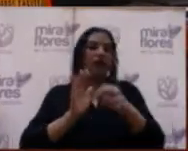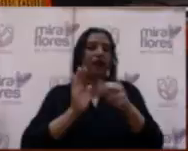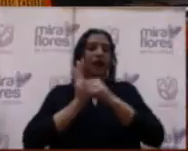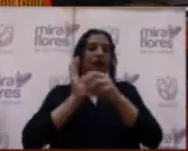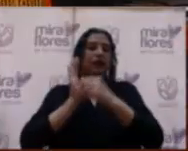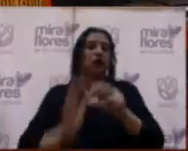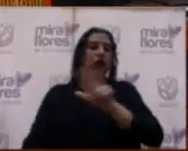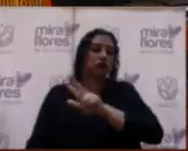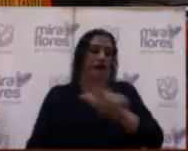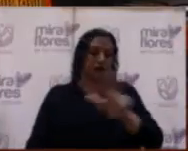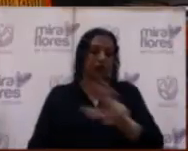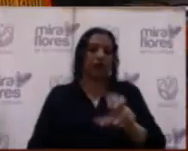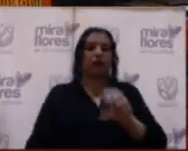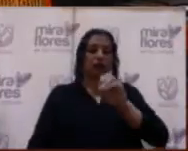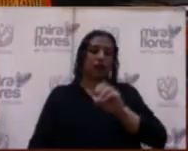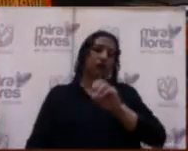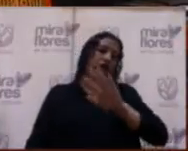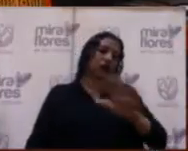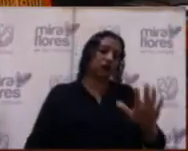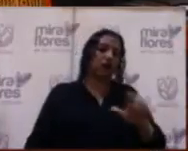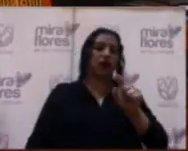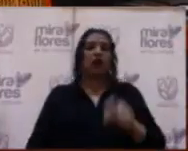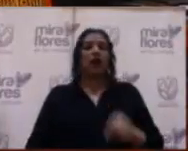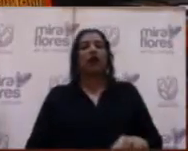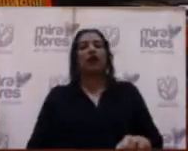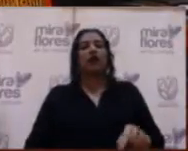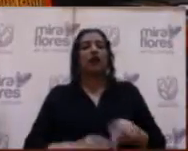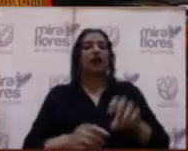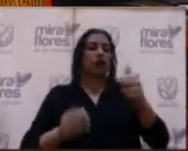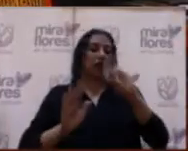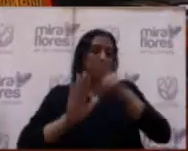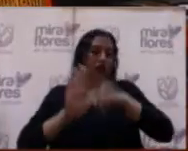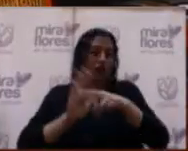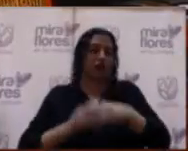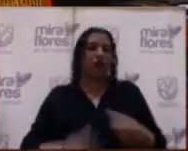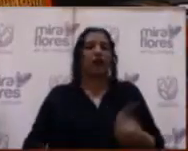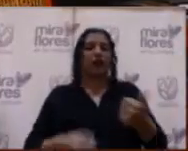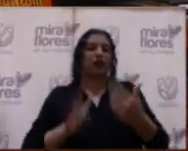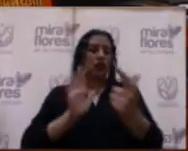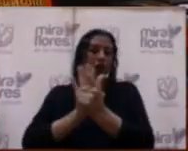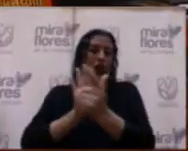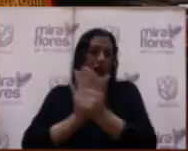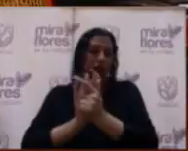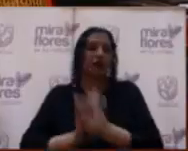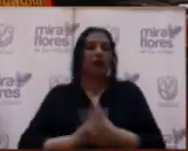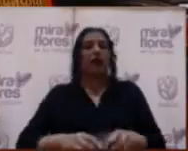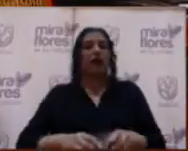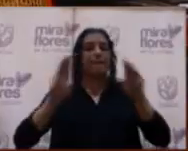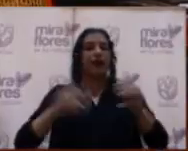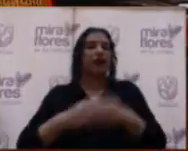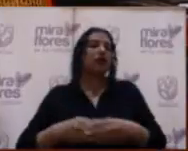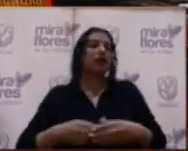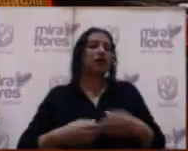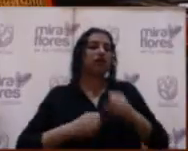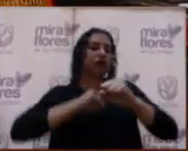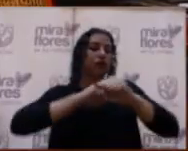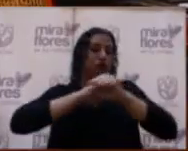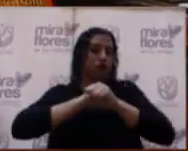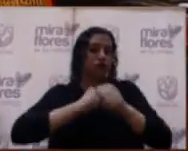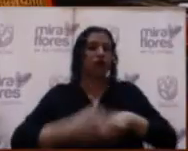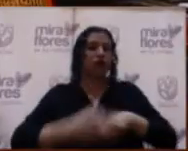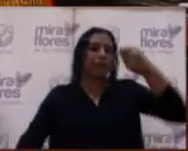artículo 33 del Decreto Legislativo 1224, Decreto Legislativo del Marco de Promoción de la Inversión